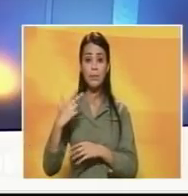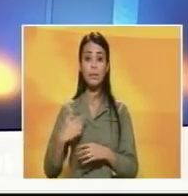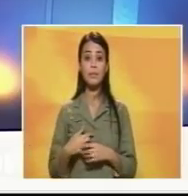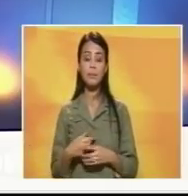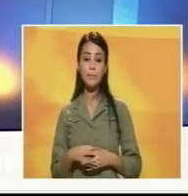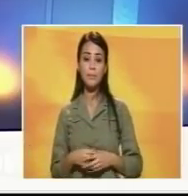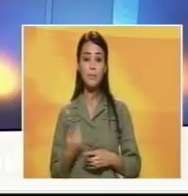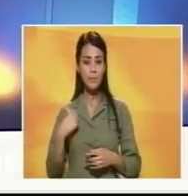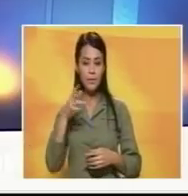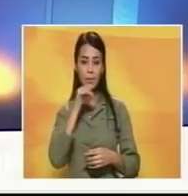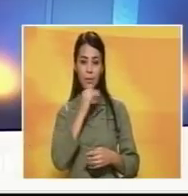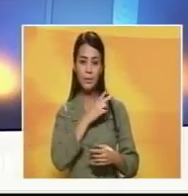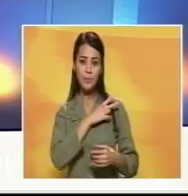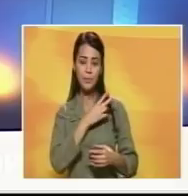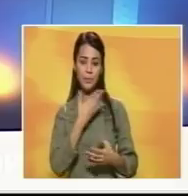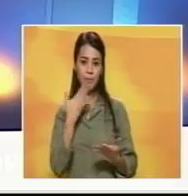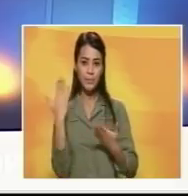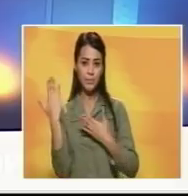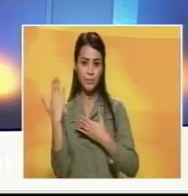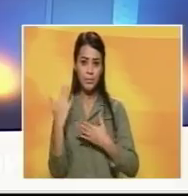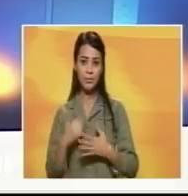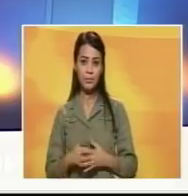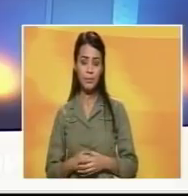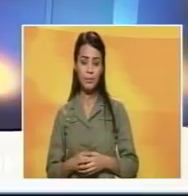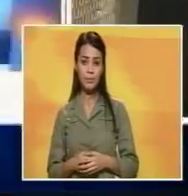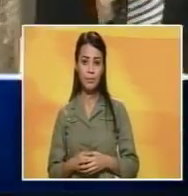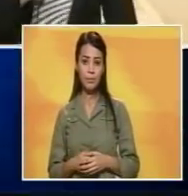Martín. Diana Martínez nos informa desde la morgue de Bellomonte.